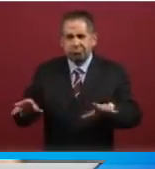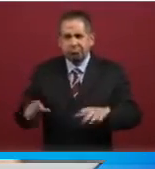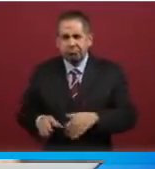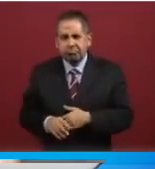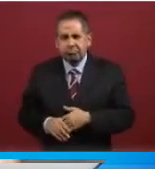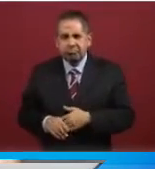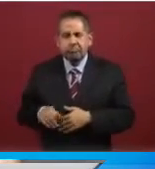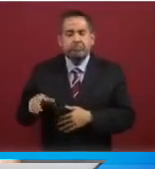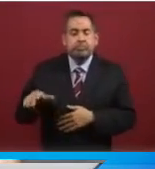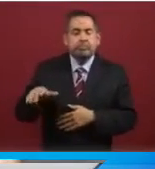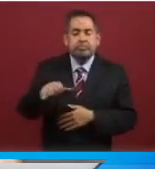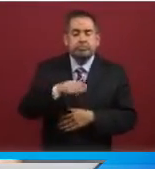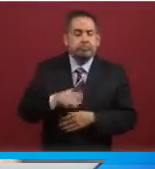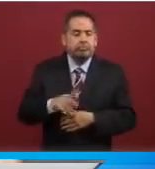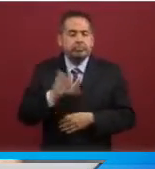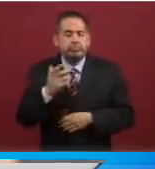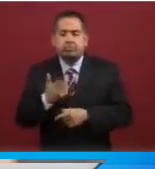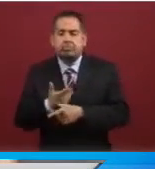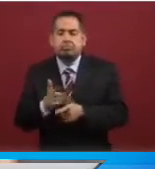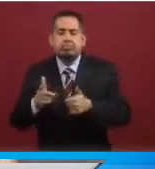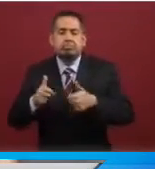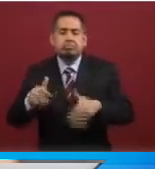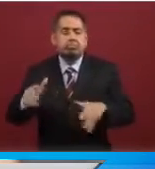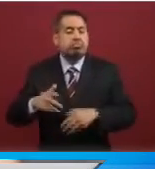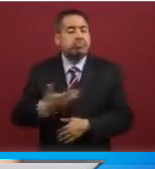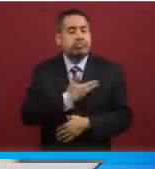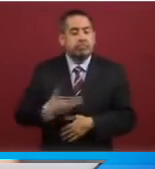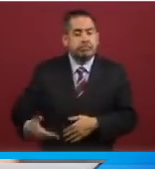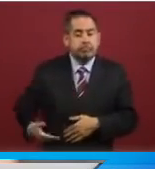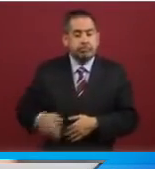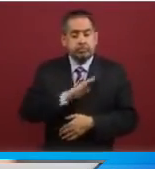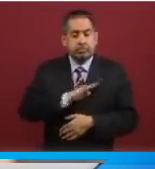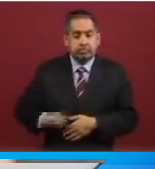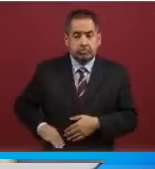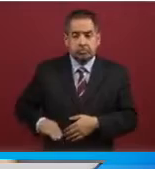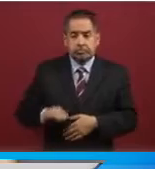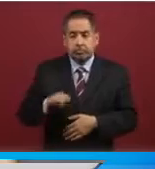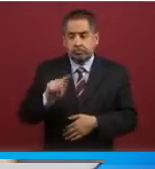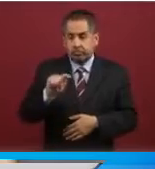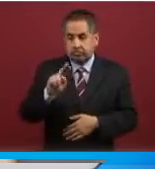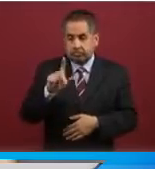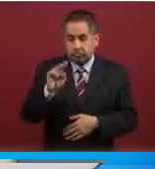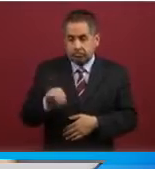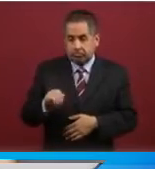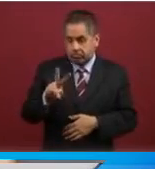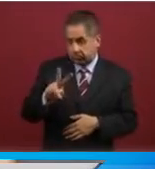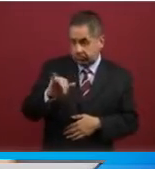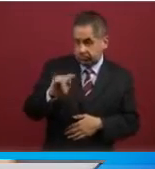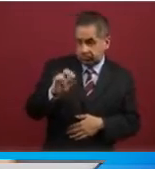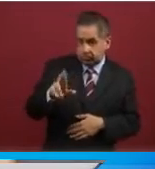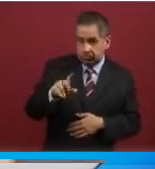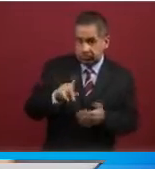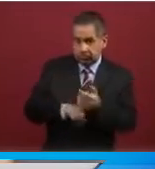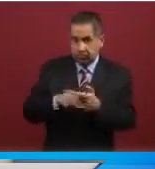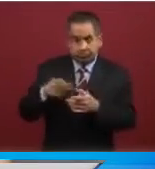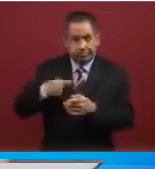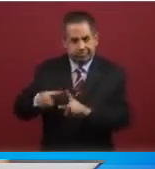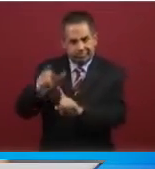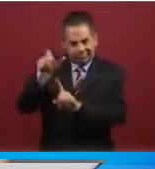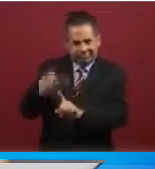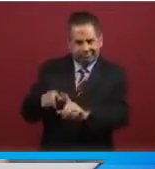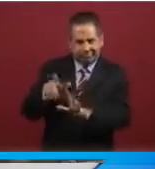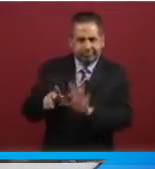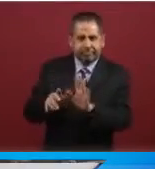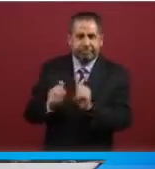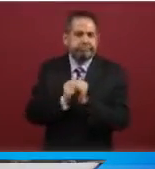para mandar el pésame al diputado Marco Adame, que perdió a su hermano por la violencia que se registra en México. Reitera que no se dejará de atender este